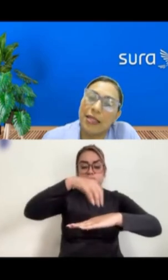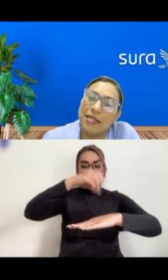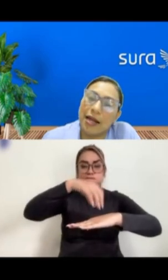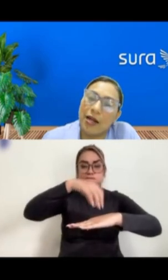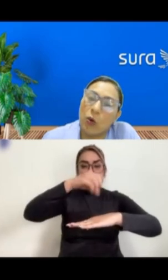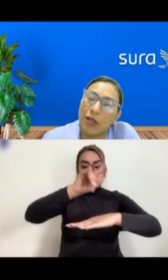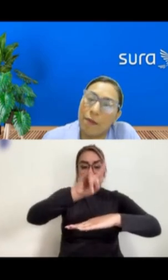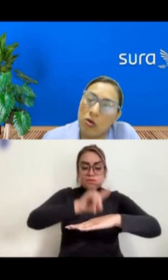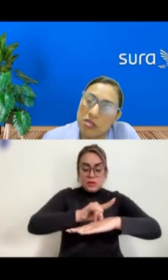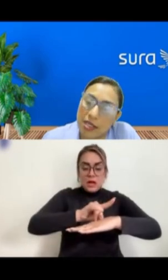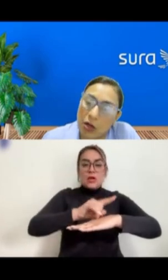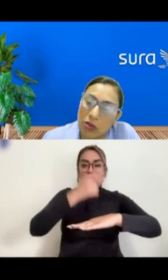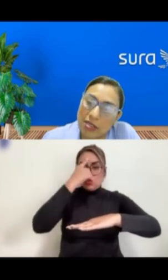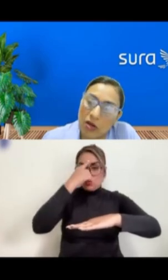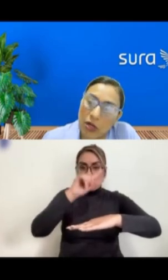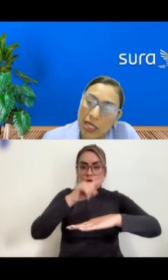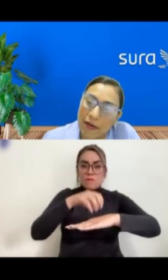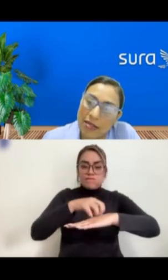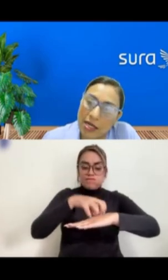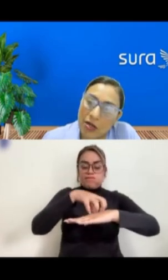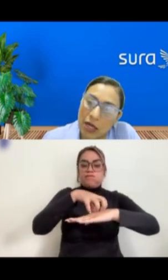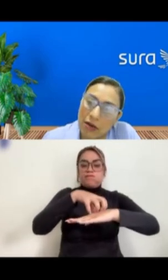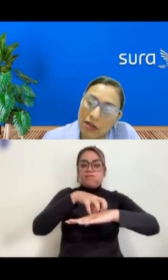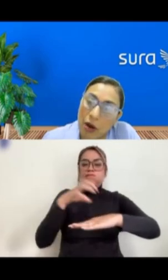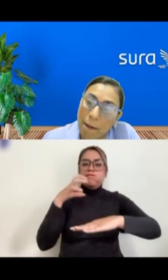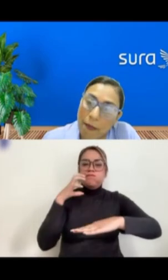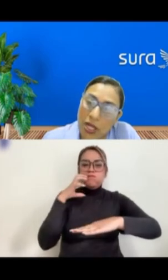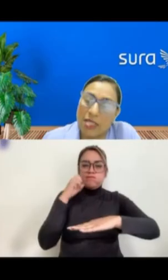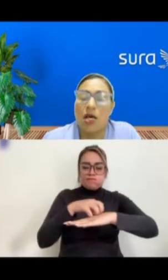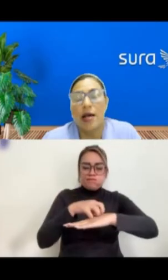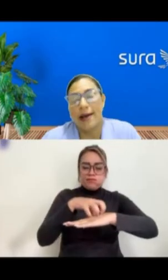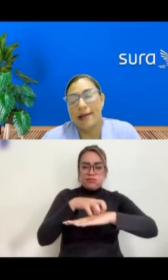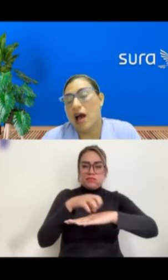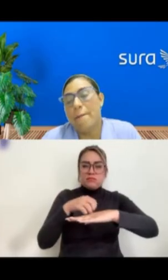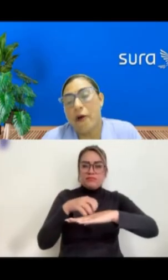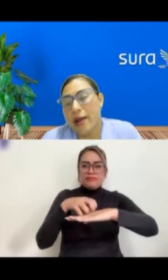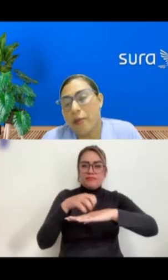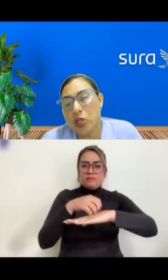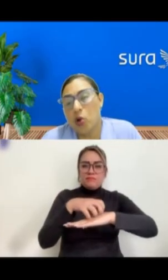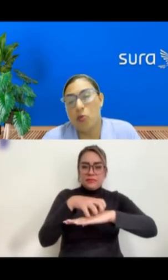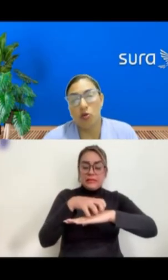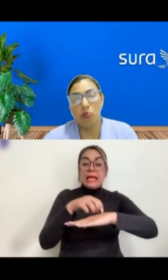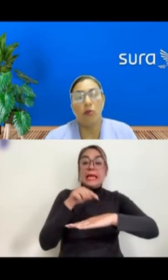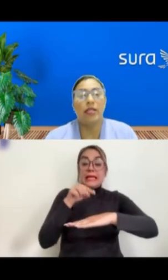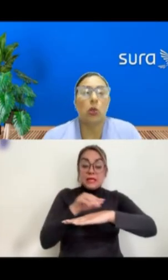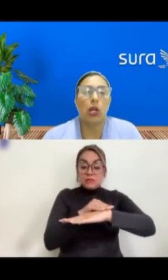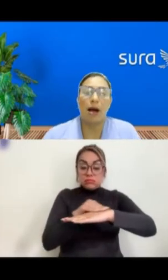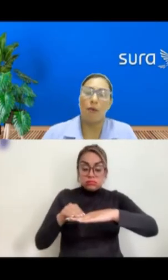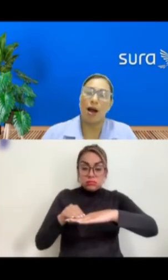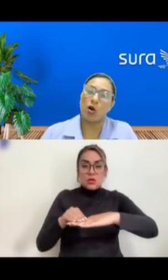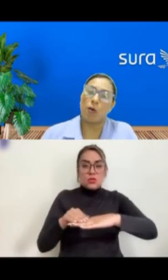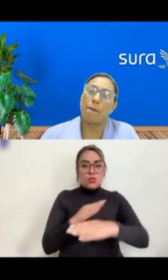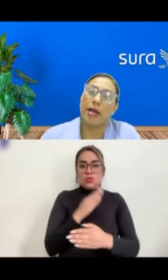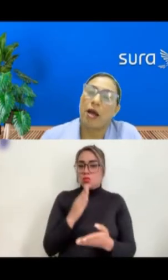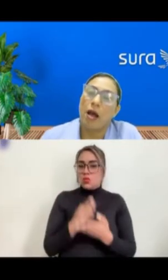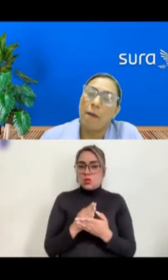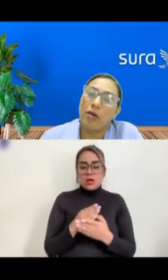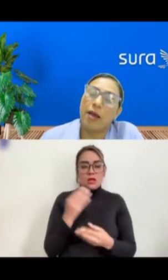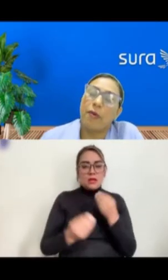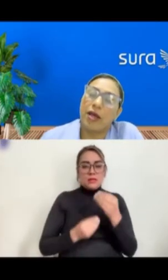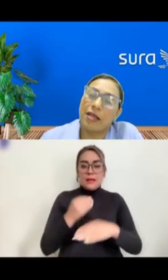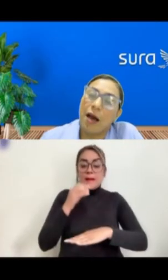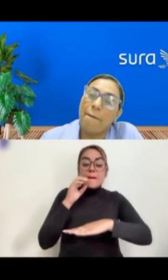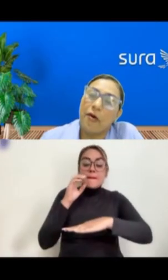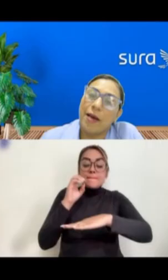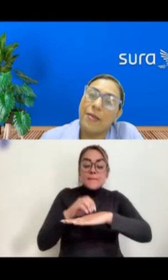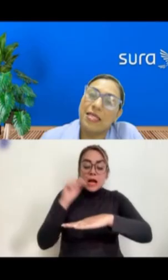y automáticamente salen unas bolsitas. Ustedes se dan cuenta que van a salir unas tipo ampollas. Estas ampollas por ningún momento las vamos a romper.